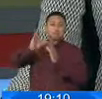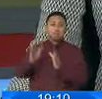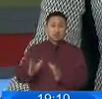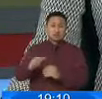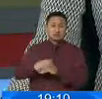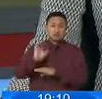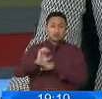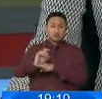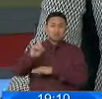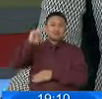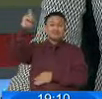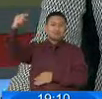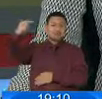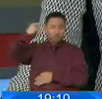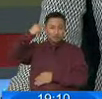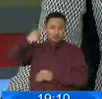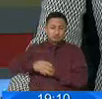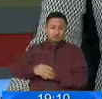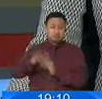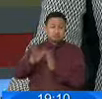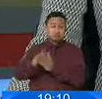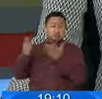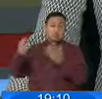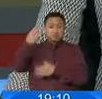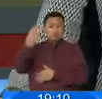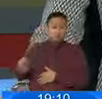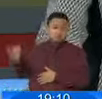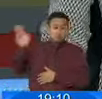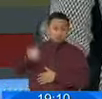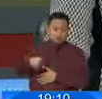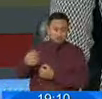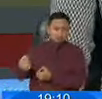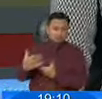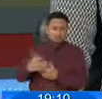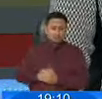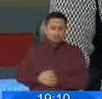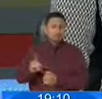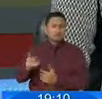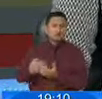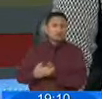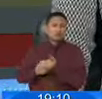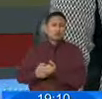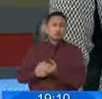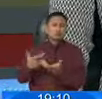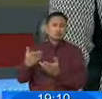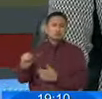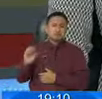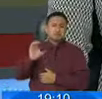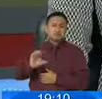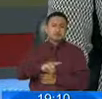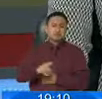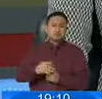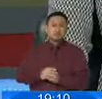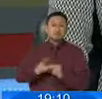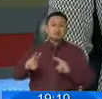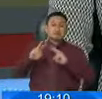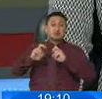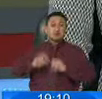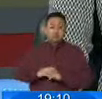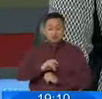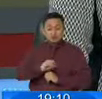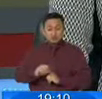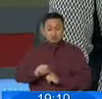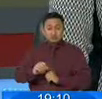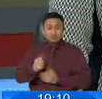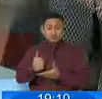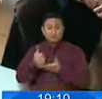Así lo dio a conocer un diario británico en una investigación especial. Los recursos se habrían invertido con inteligencia y